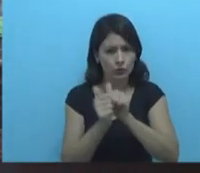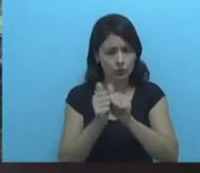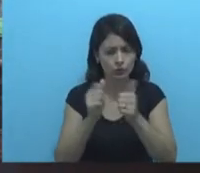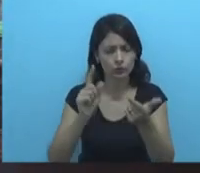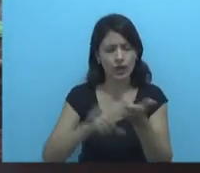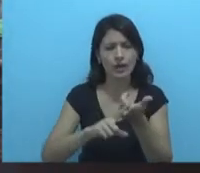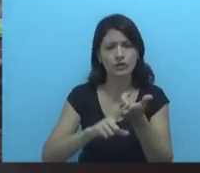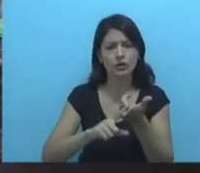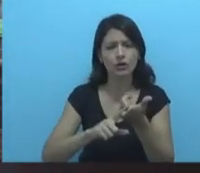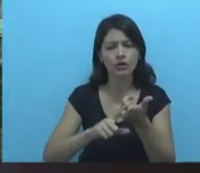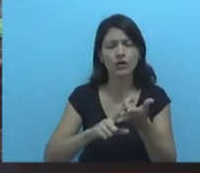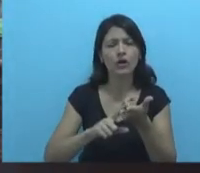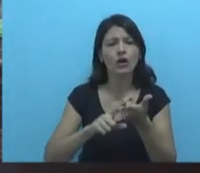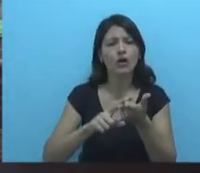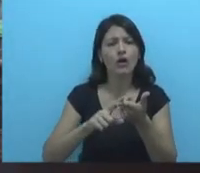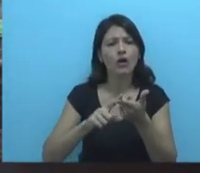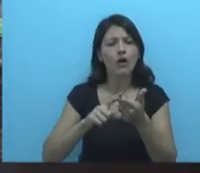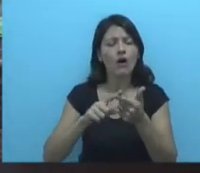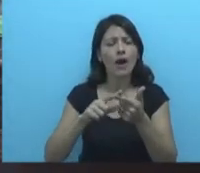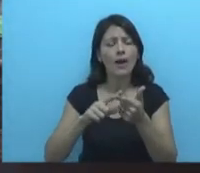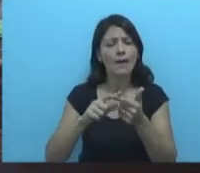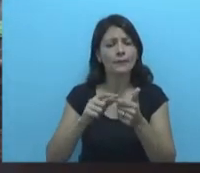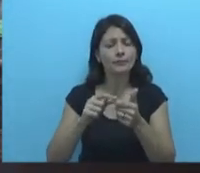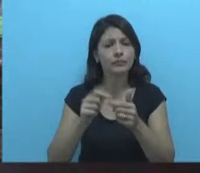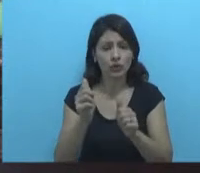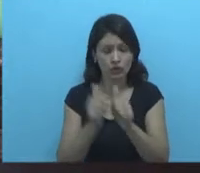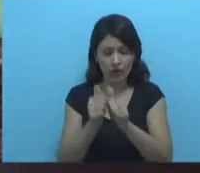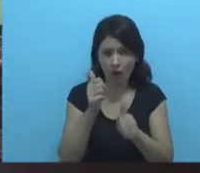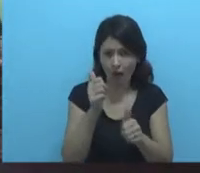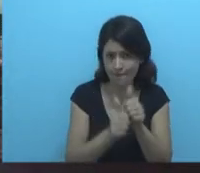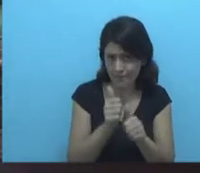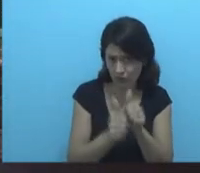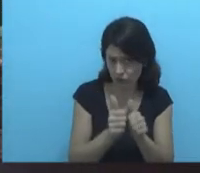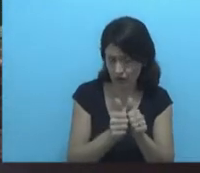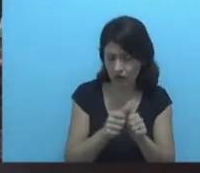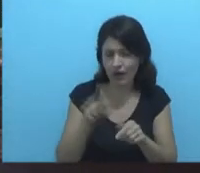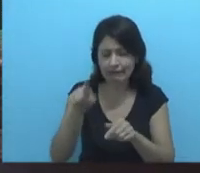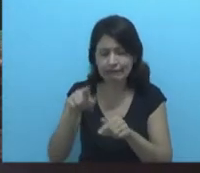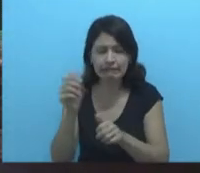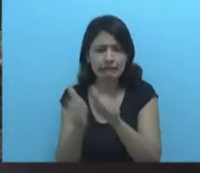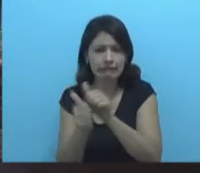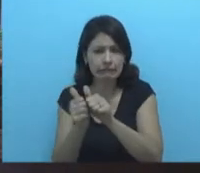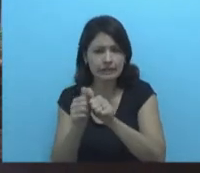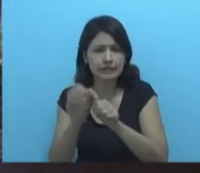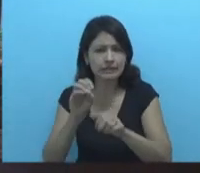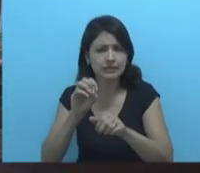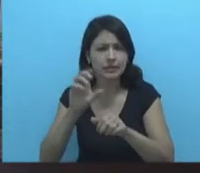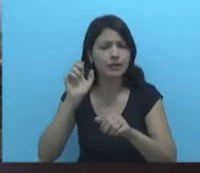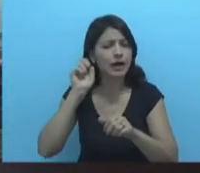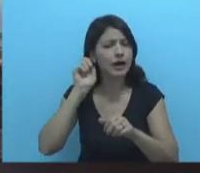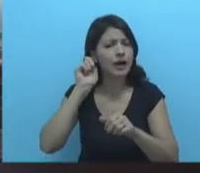Paseo Libertad y en el local de Córdoba, 1235 de la ciudad de Rosario.